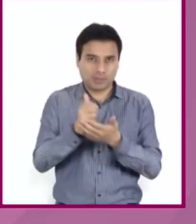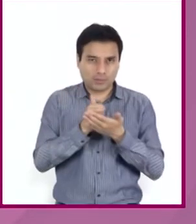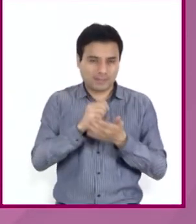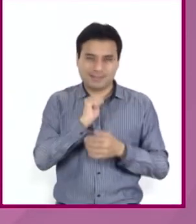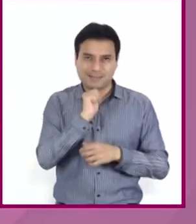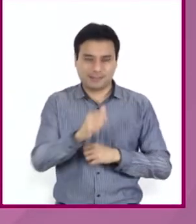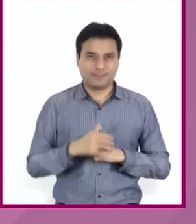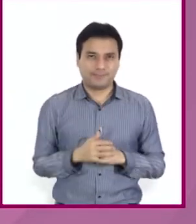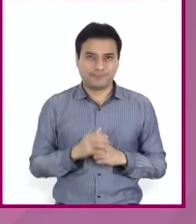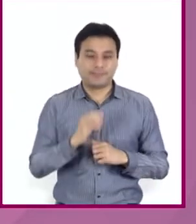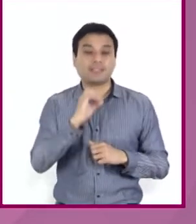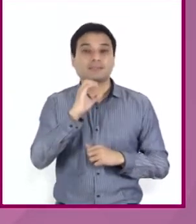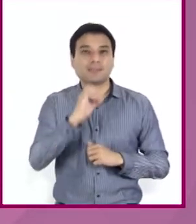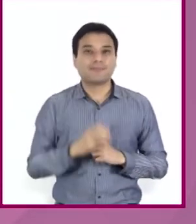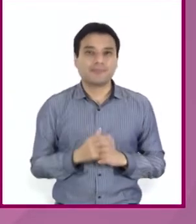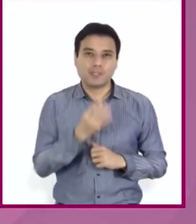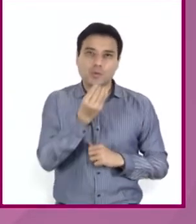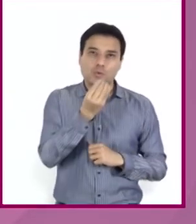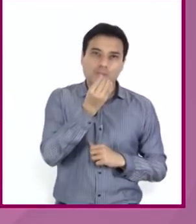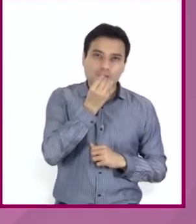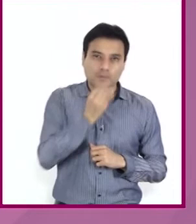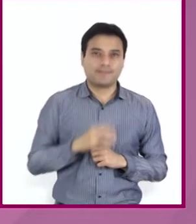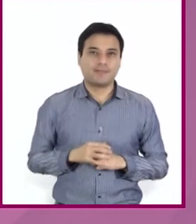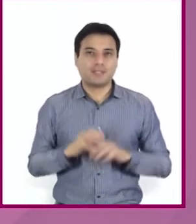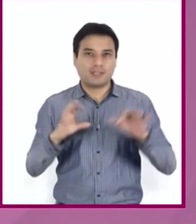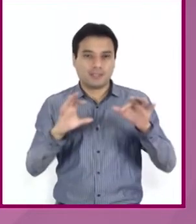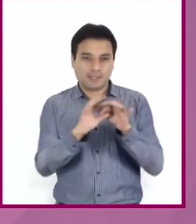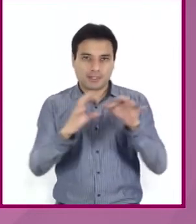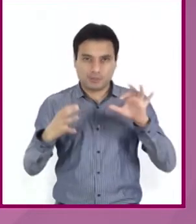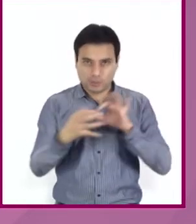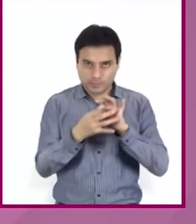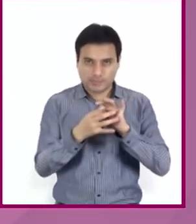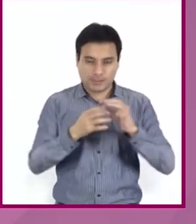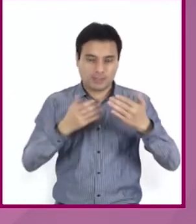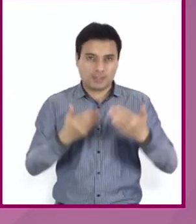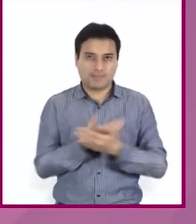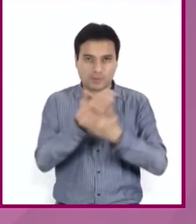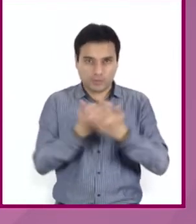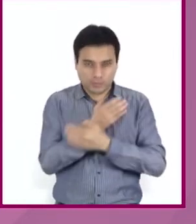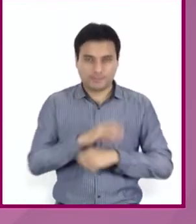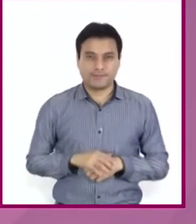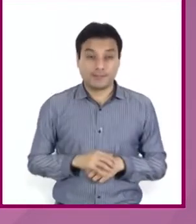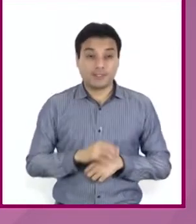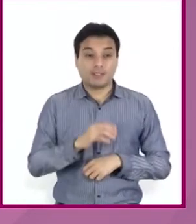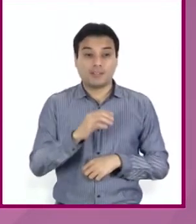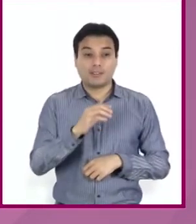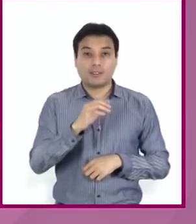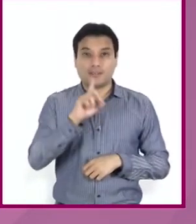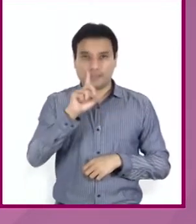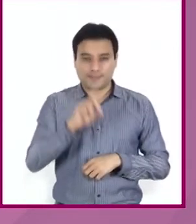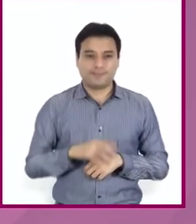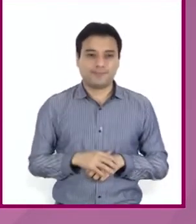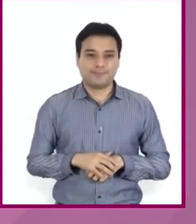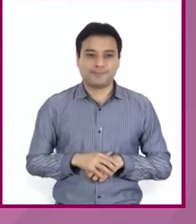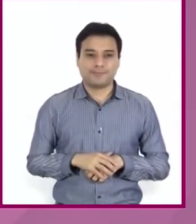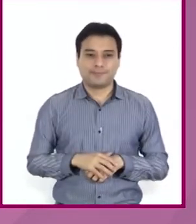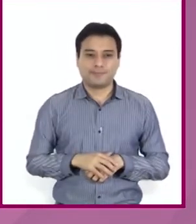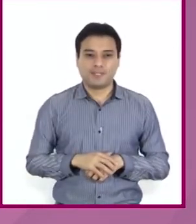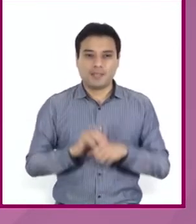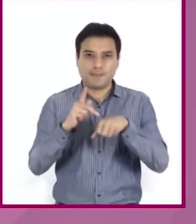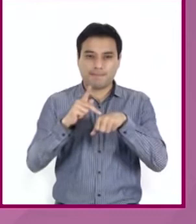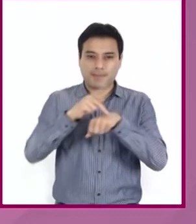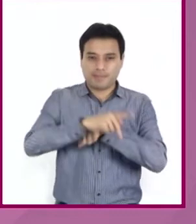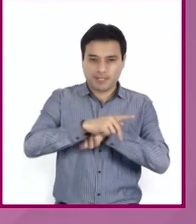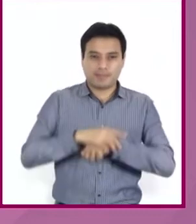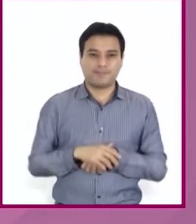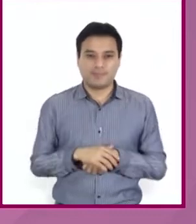C. Nutrición, relación y reproducción. D. Membrana plasmática, citoplasma